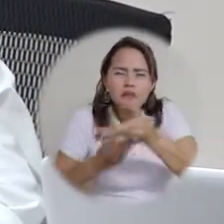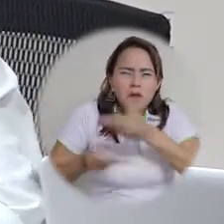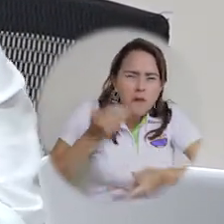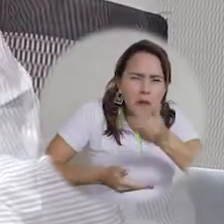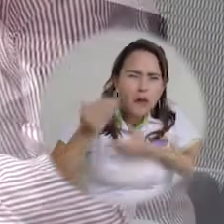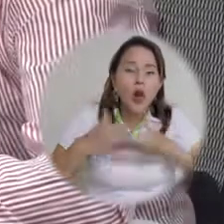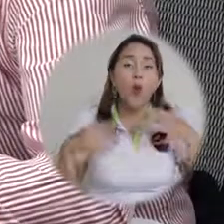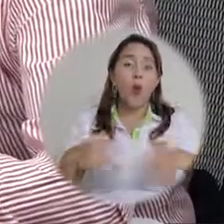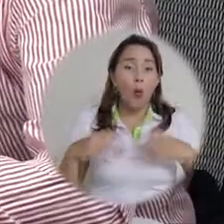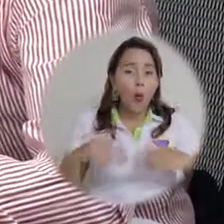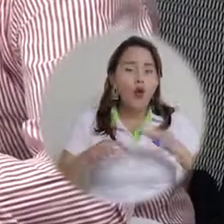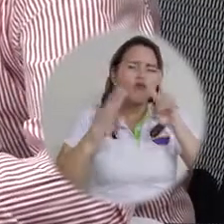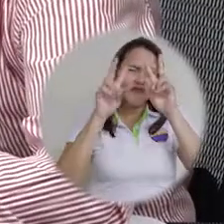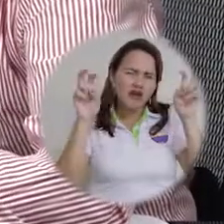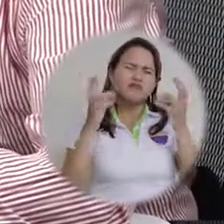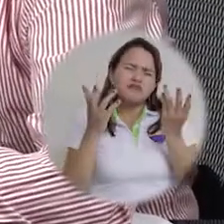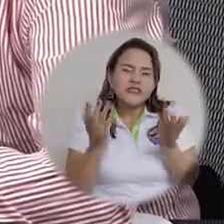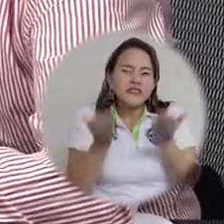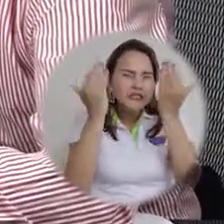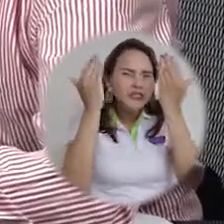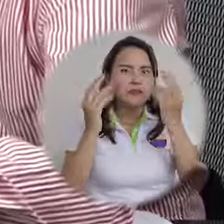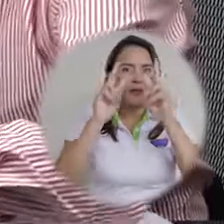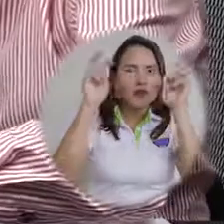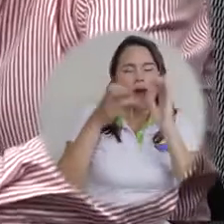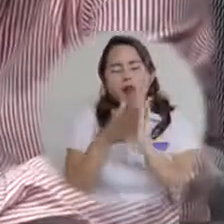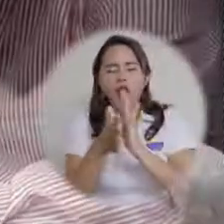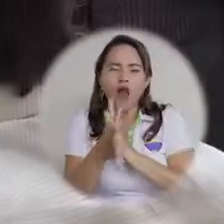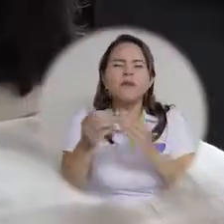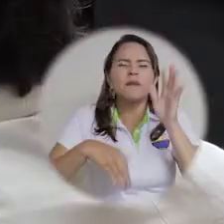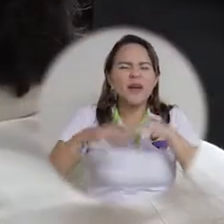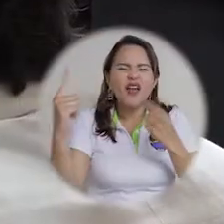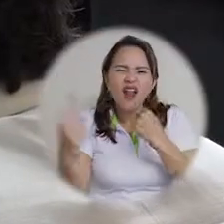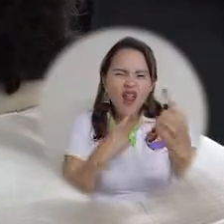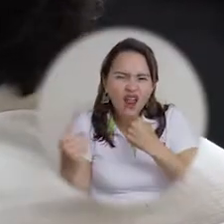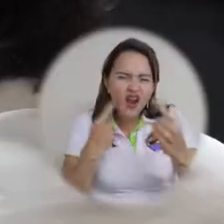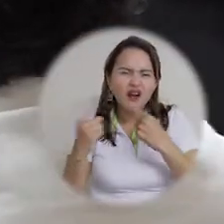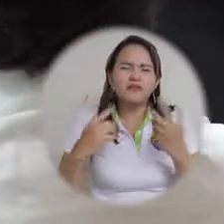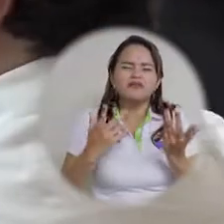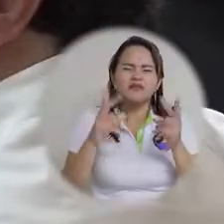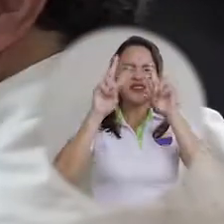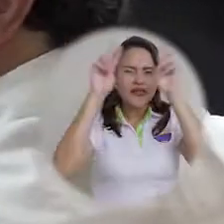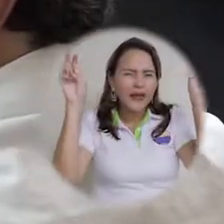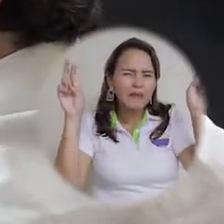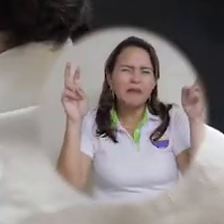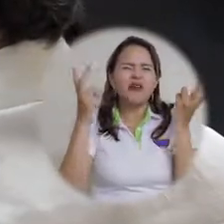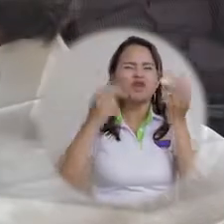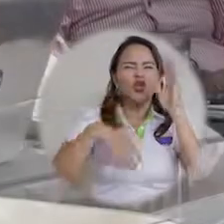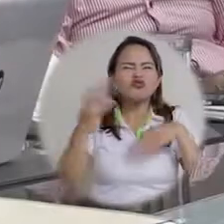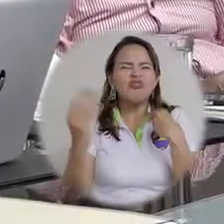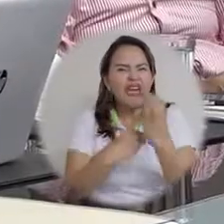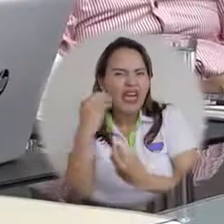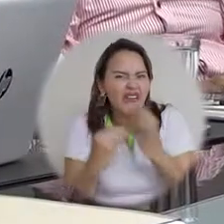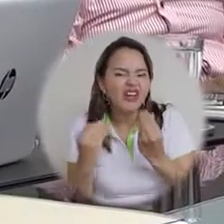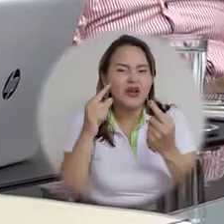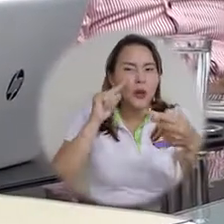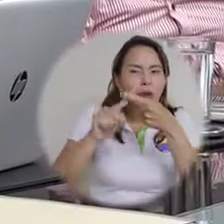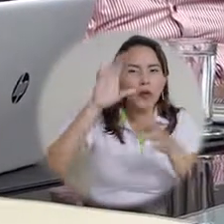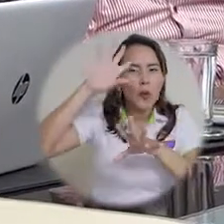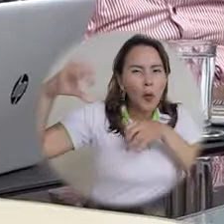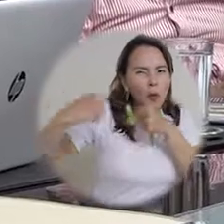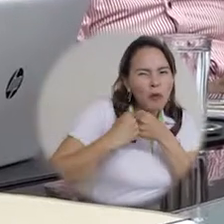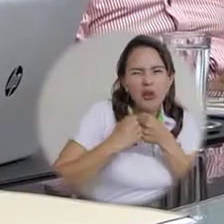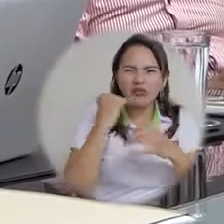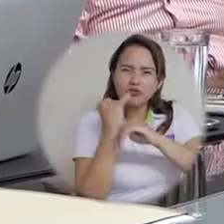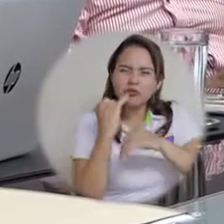estudios superiores y representantes del ICAN, durante la cual se dialogó sobre la ruta de actividades a realizar durante el convenio vigente entre